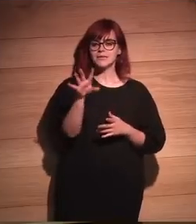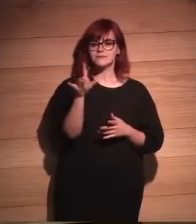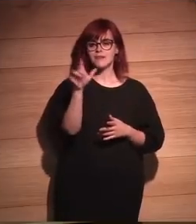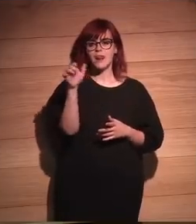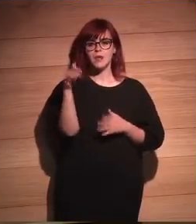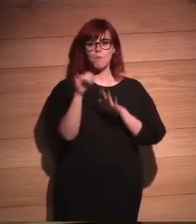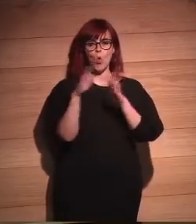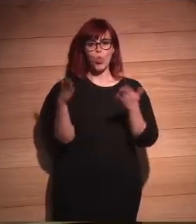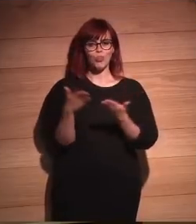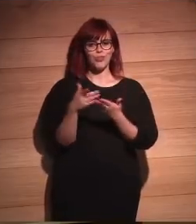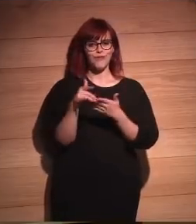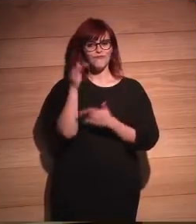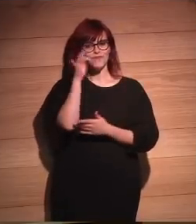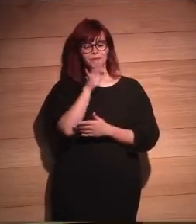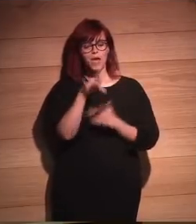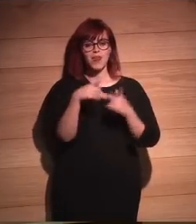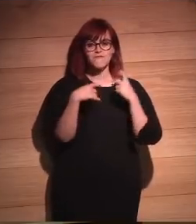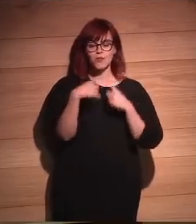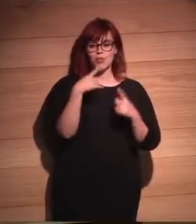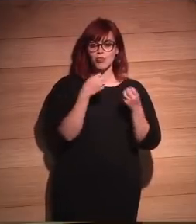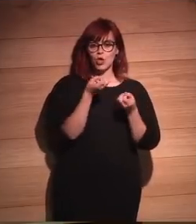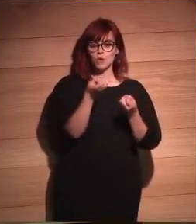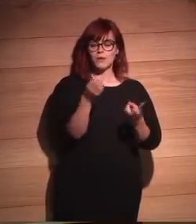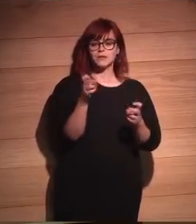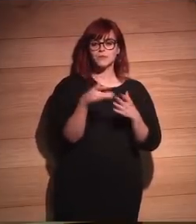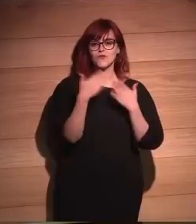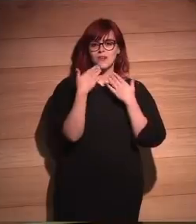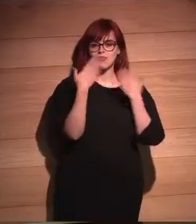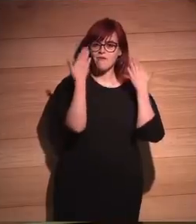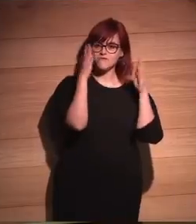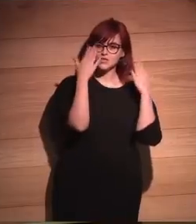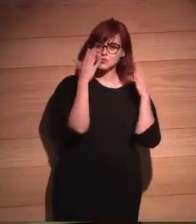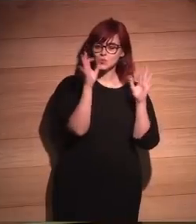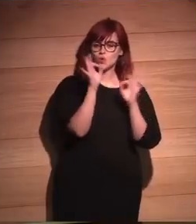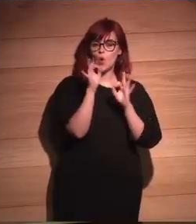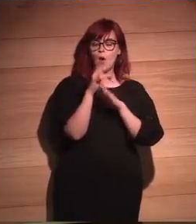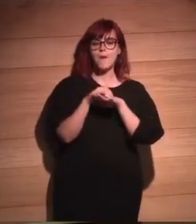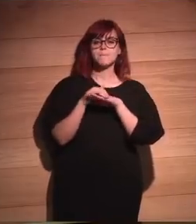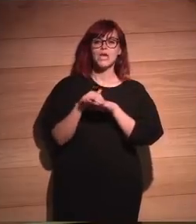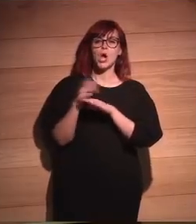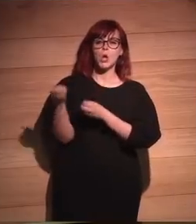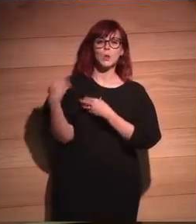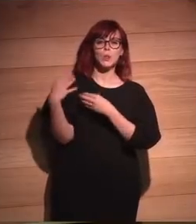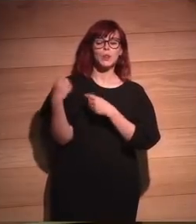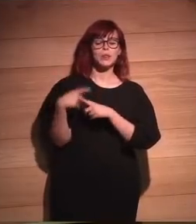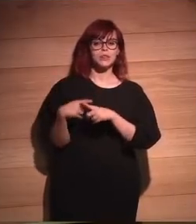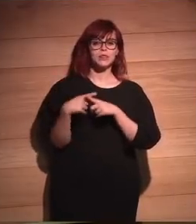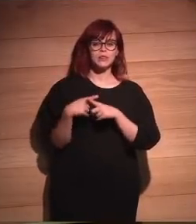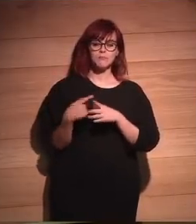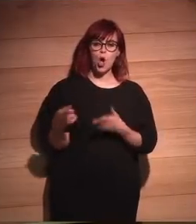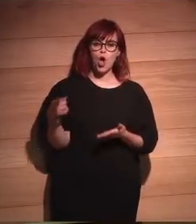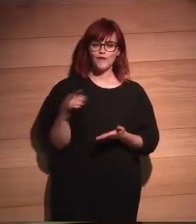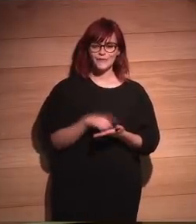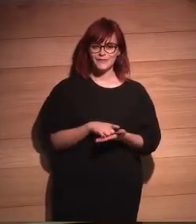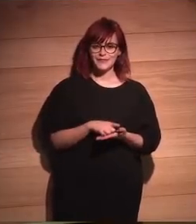Monde, etcétera, a la hora de informarnos, en vez de informarnos a través de Facebook, del Facebook de un amigo o lo que sea, pues volveremos